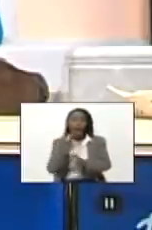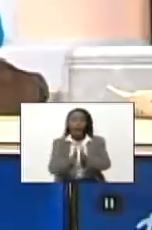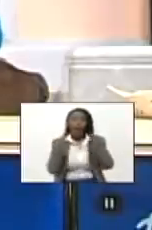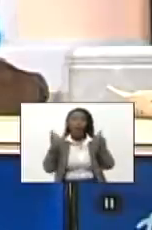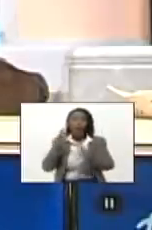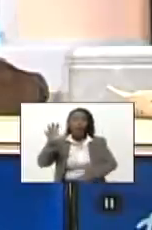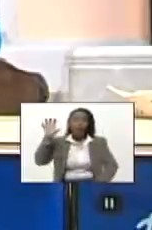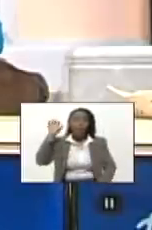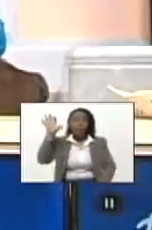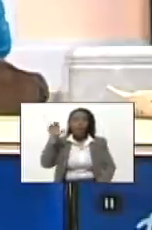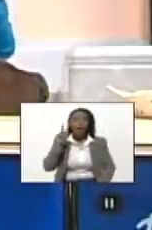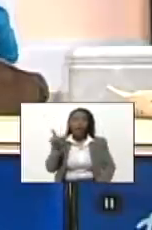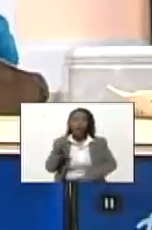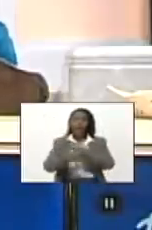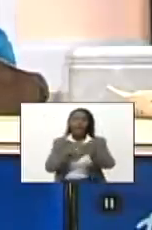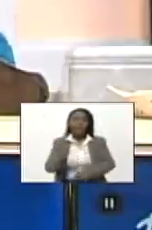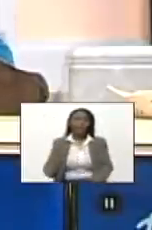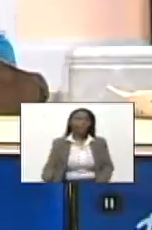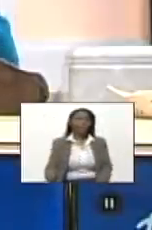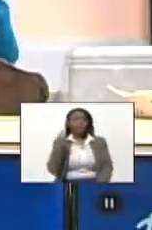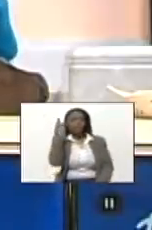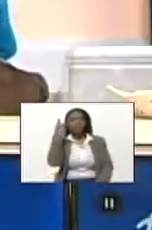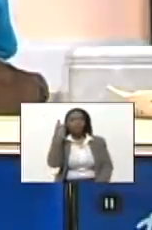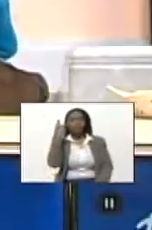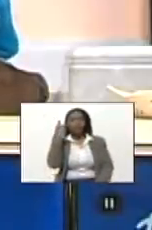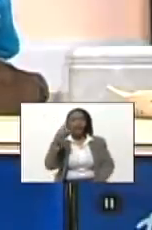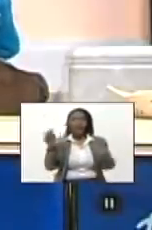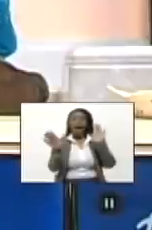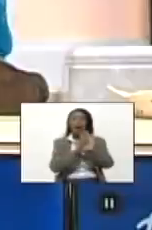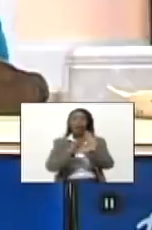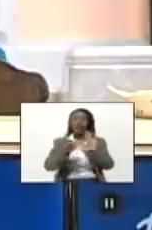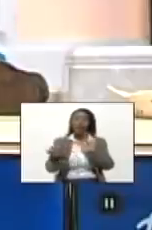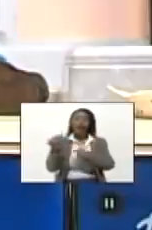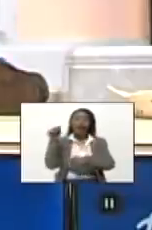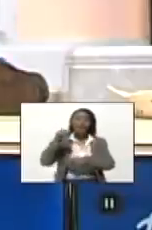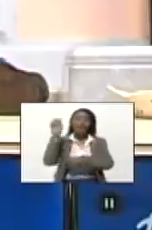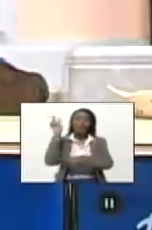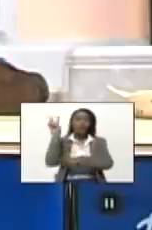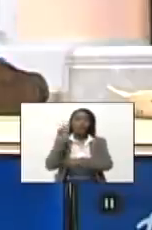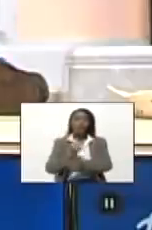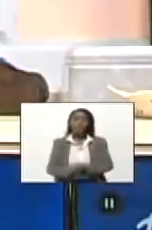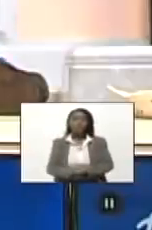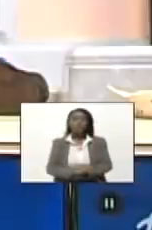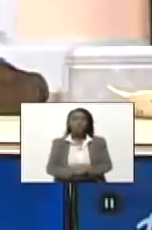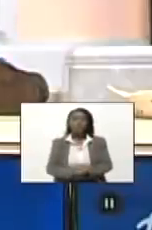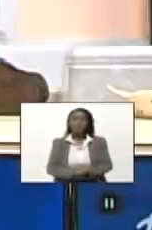de la patria. Esto se hizo por primera vez en la Constituyente de Venezuela.